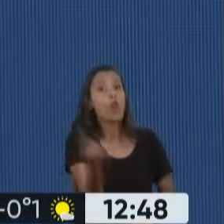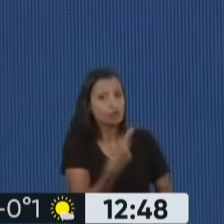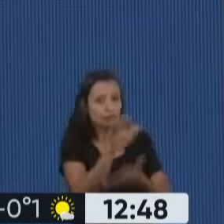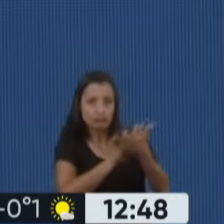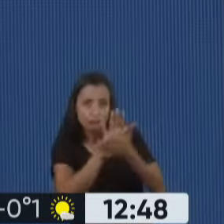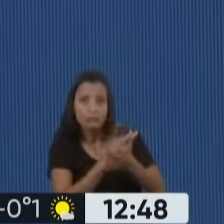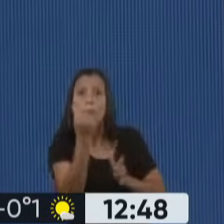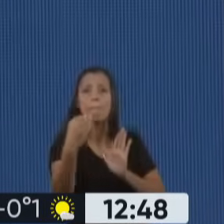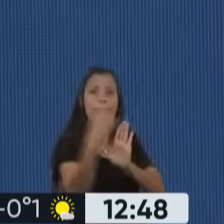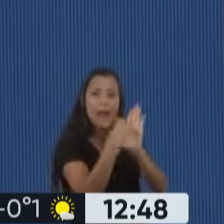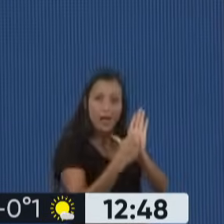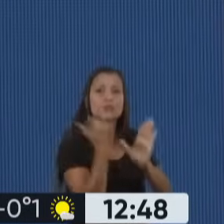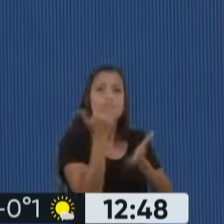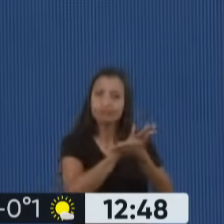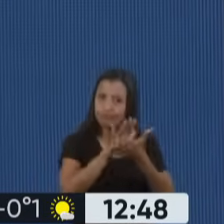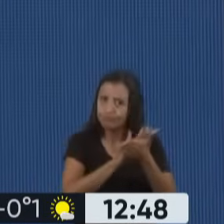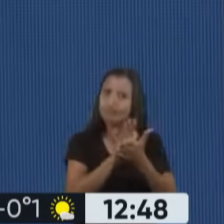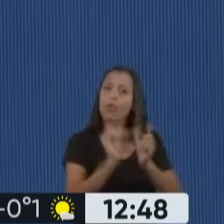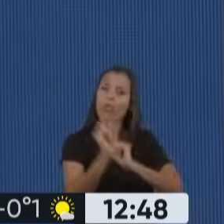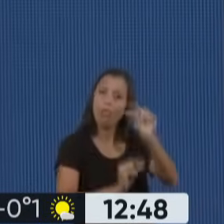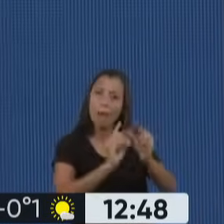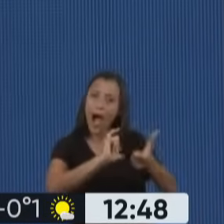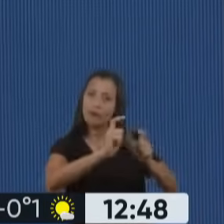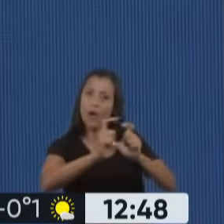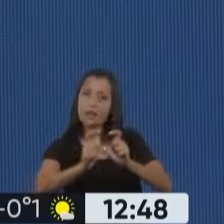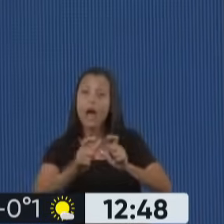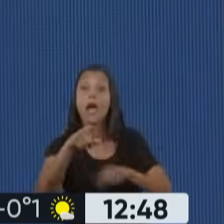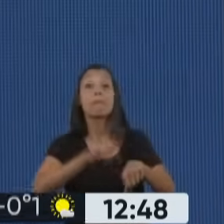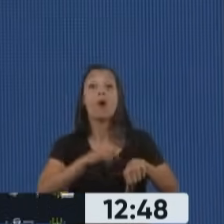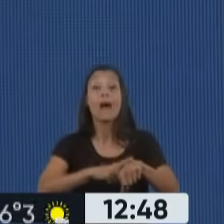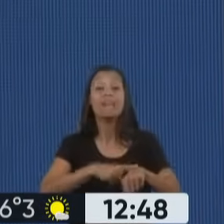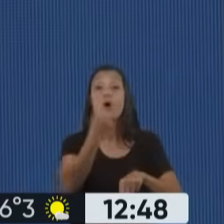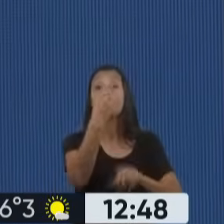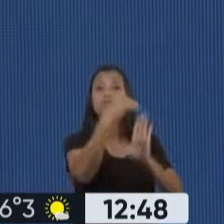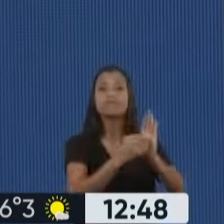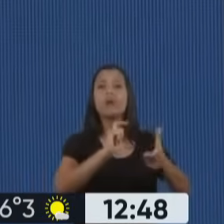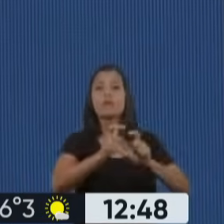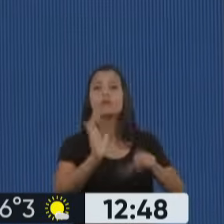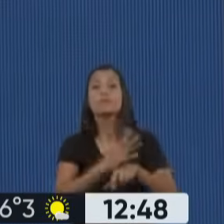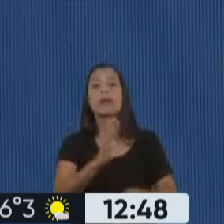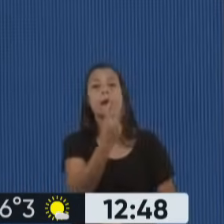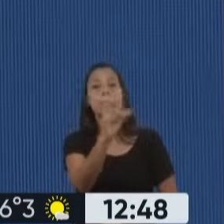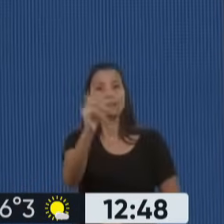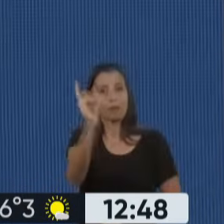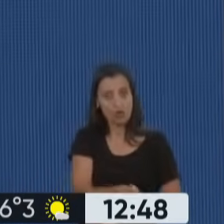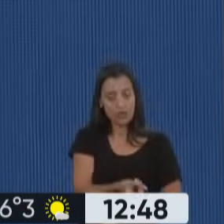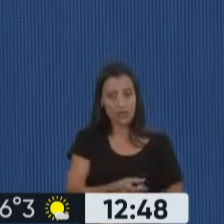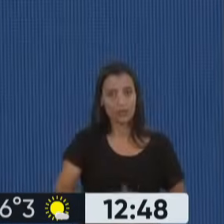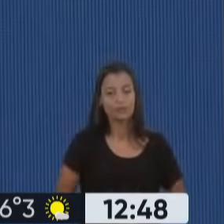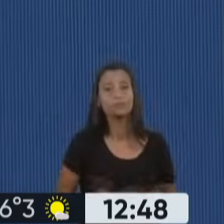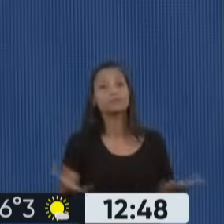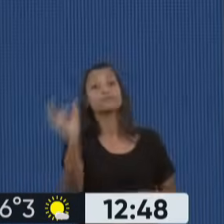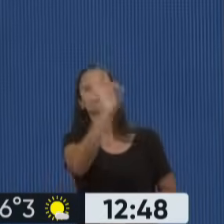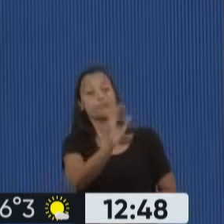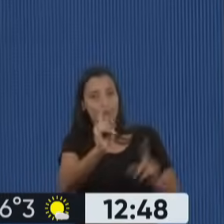relativos, en un contexto donde las tarifas solamente cubrían 20% del costo, o